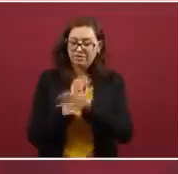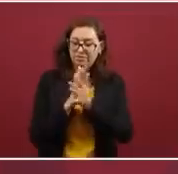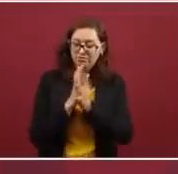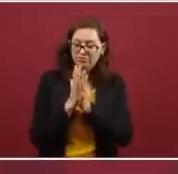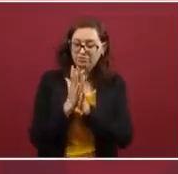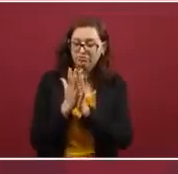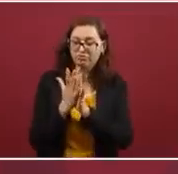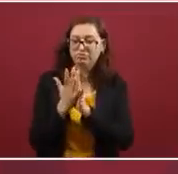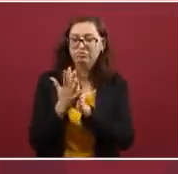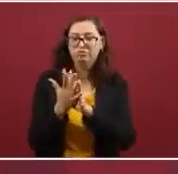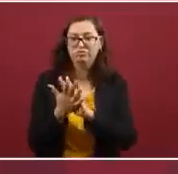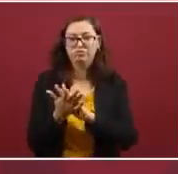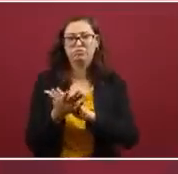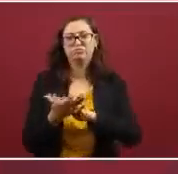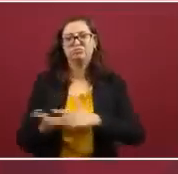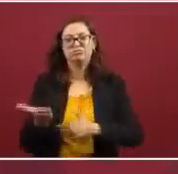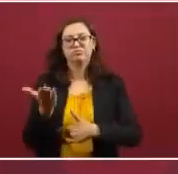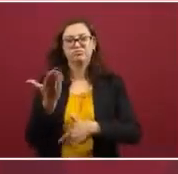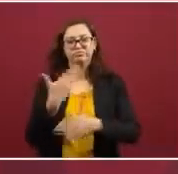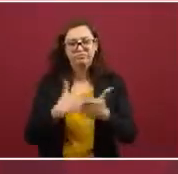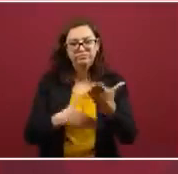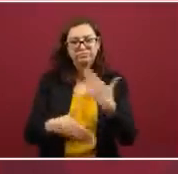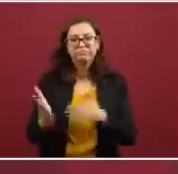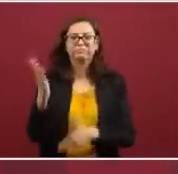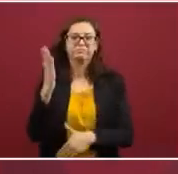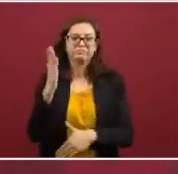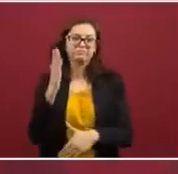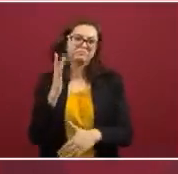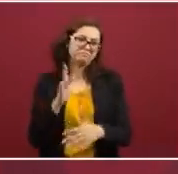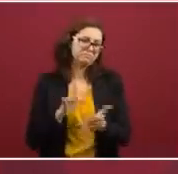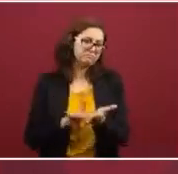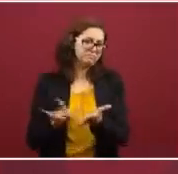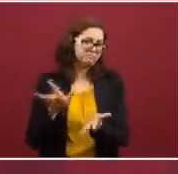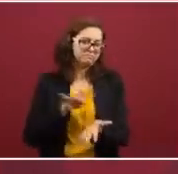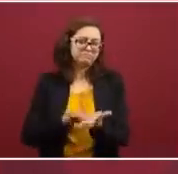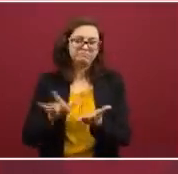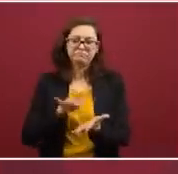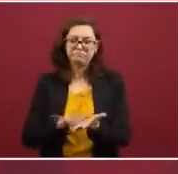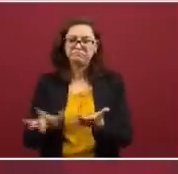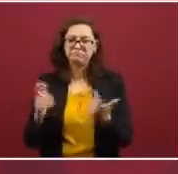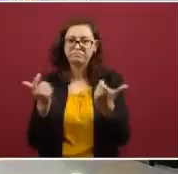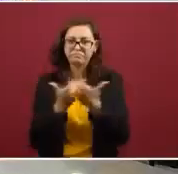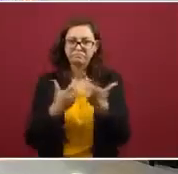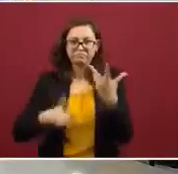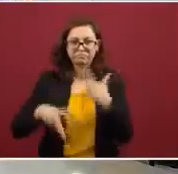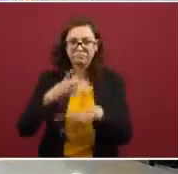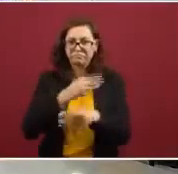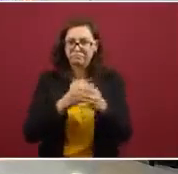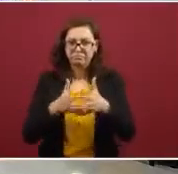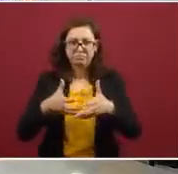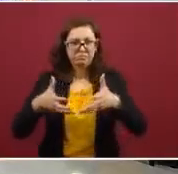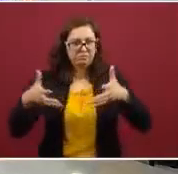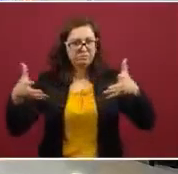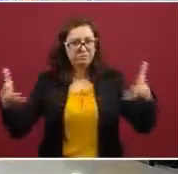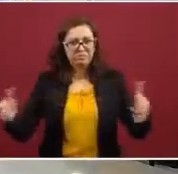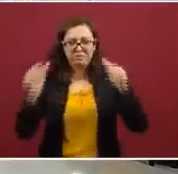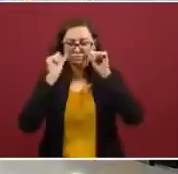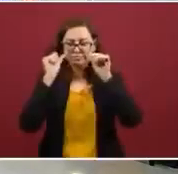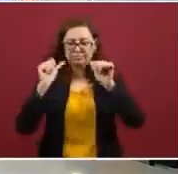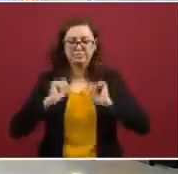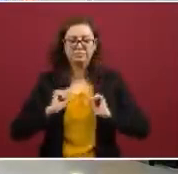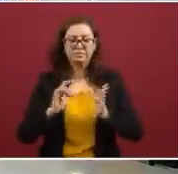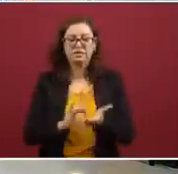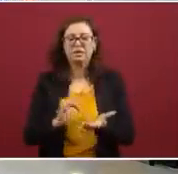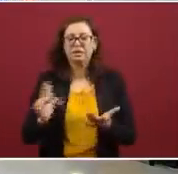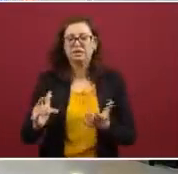República para apuntalar y acelerar el crecimiento económico de México. Por su atención, muchas gracias. Le cedo el uso de la